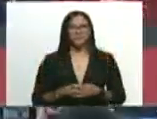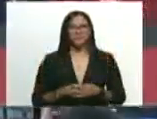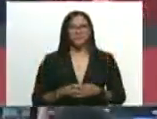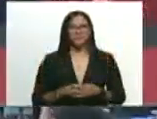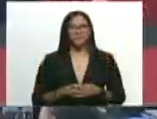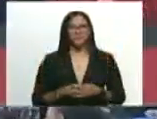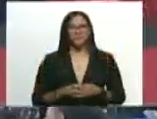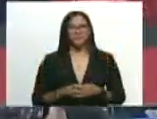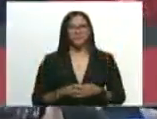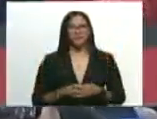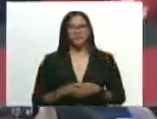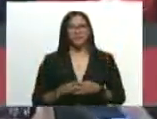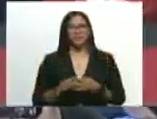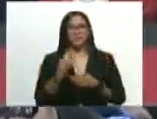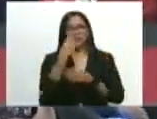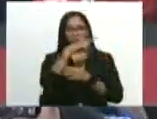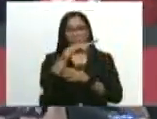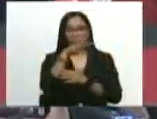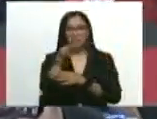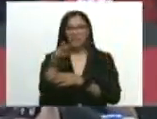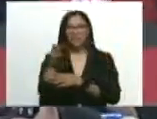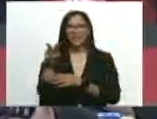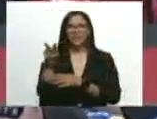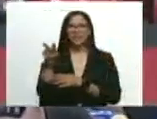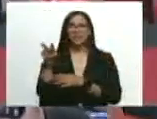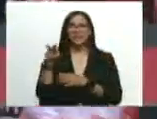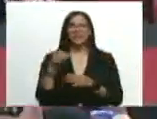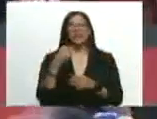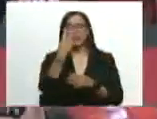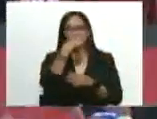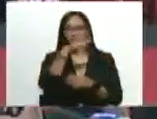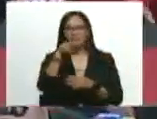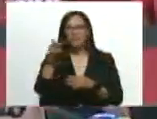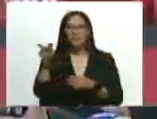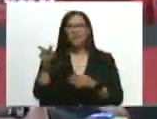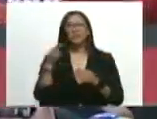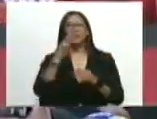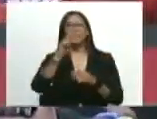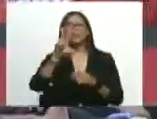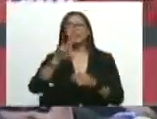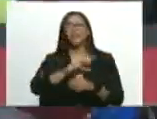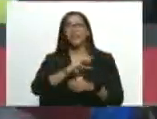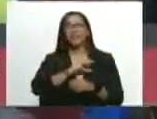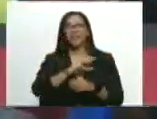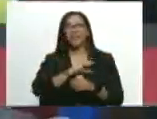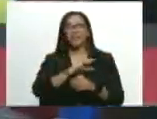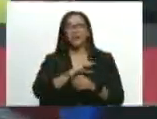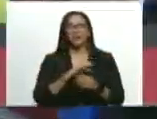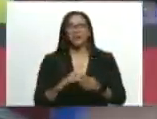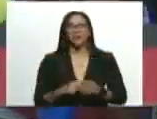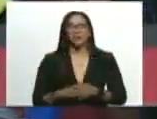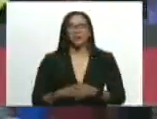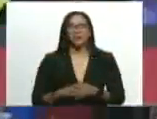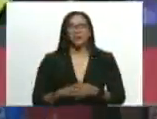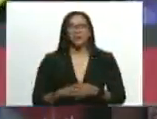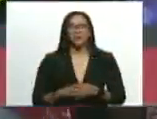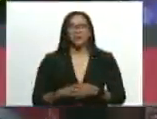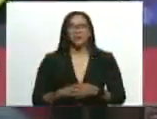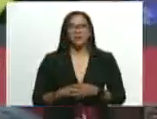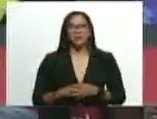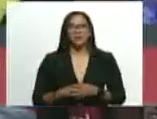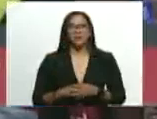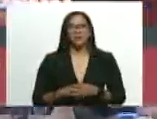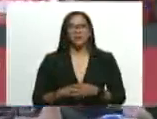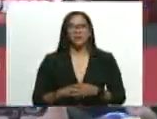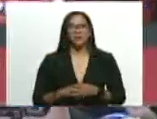el observatorio el observatorio el 23 de enero la parroquia